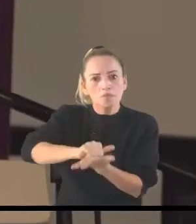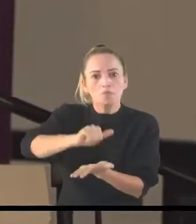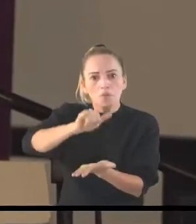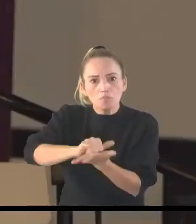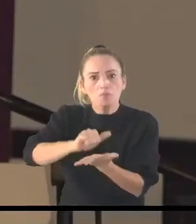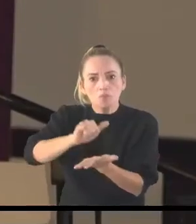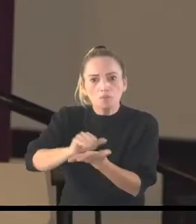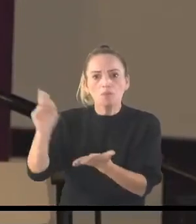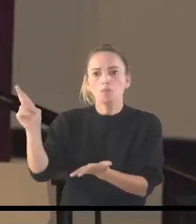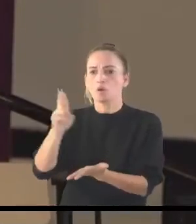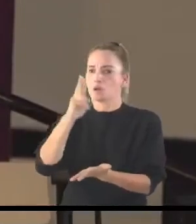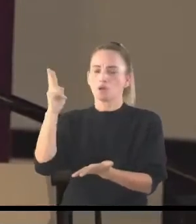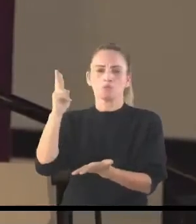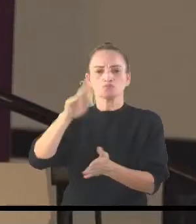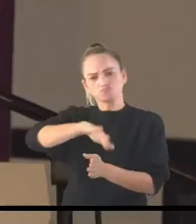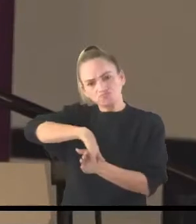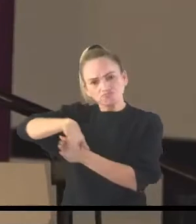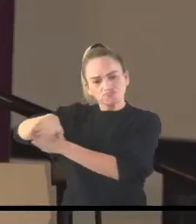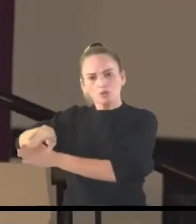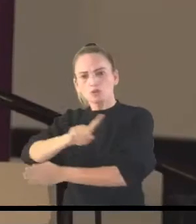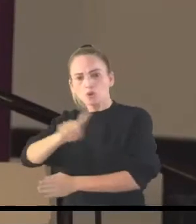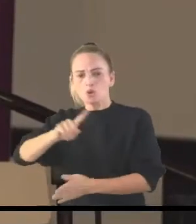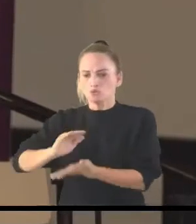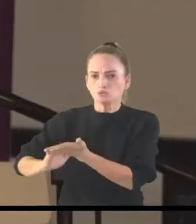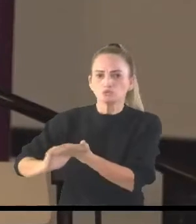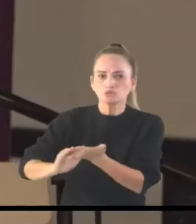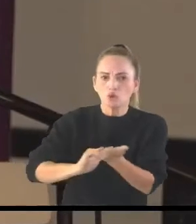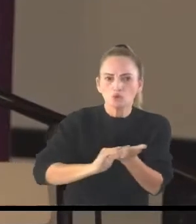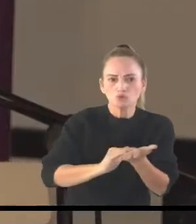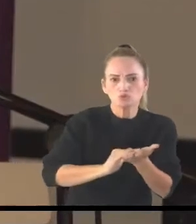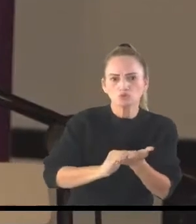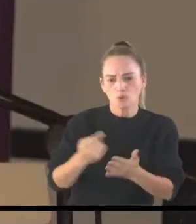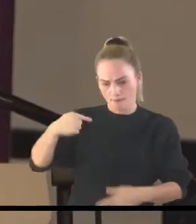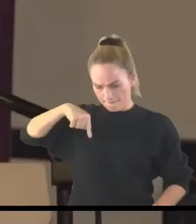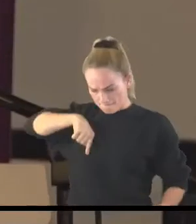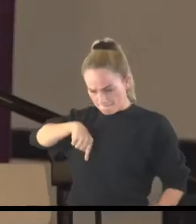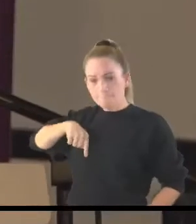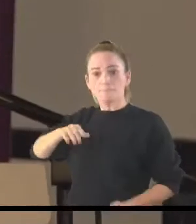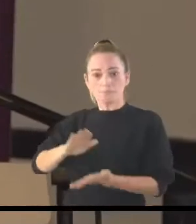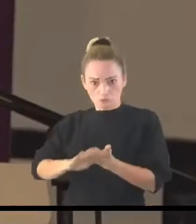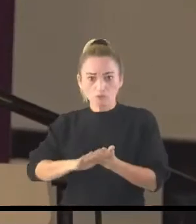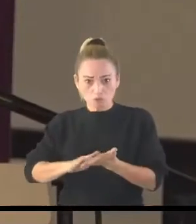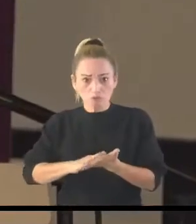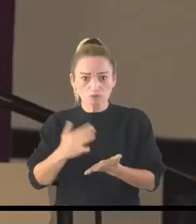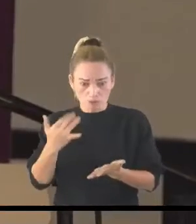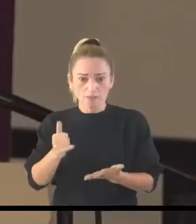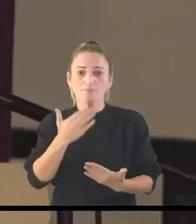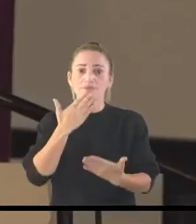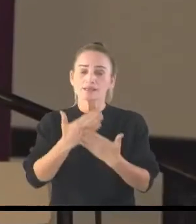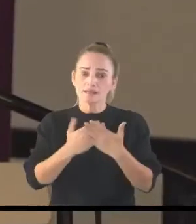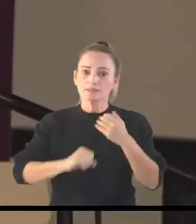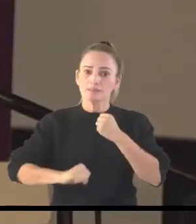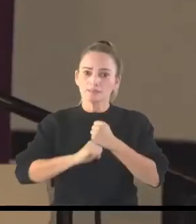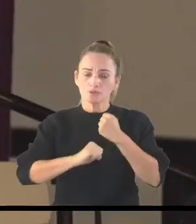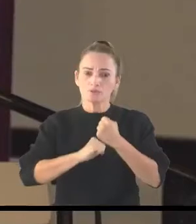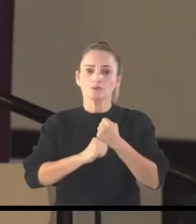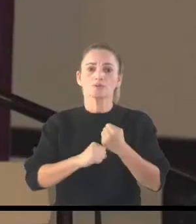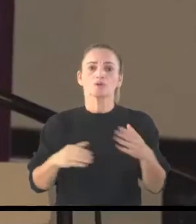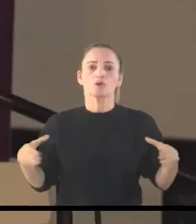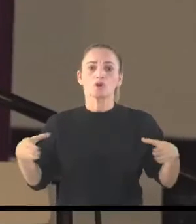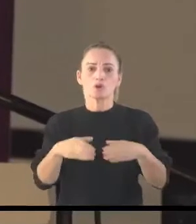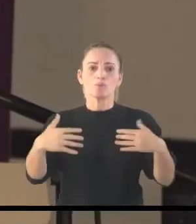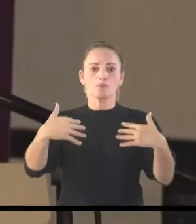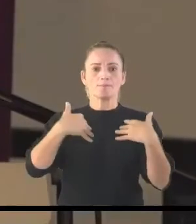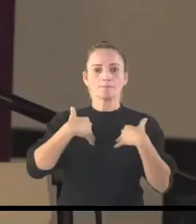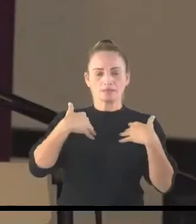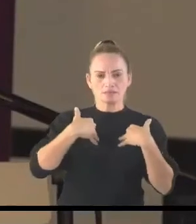repetición, en nuestro proceso de sanación. Yo digo que cada vez que la unidad de